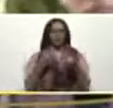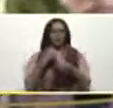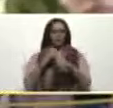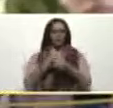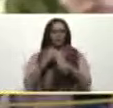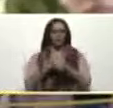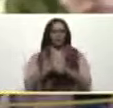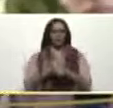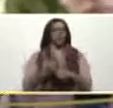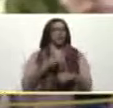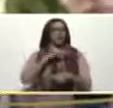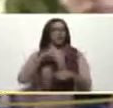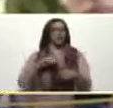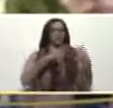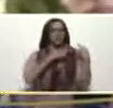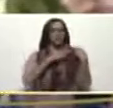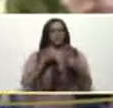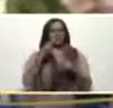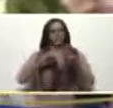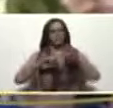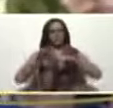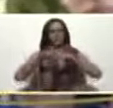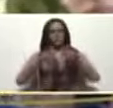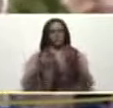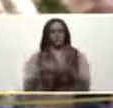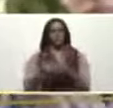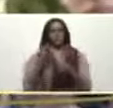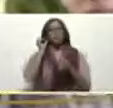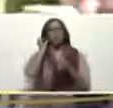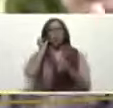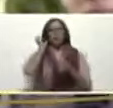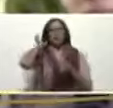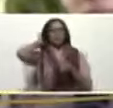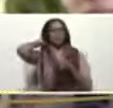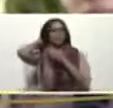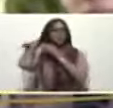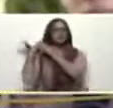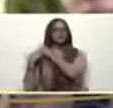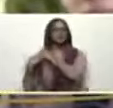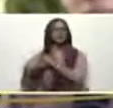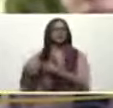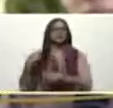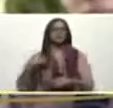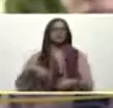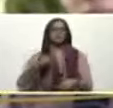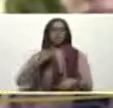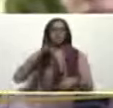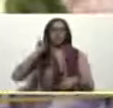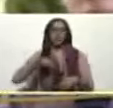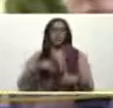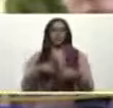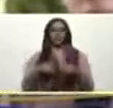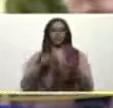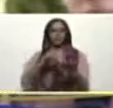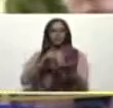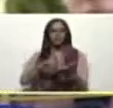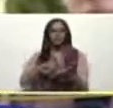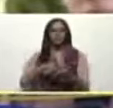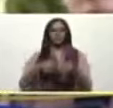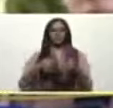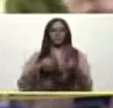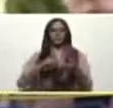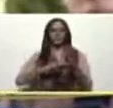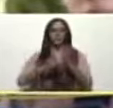nuestro caso también está constituido por mujeres, yo también tengo una partecita en el ámbito de tecnología. Estuvimos la semana